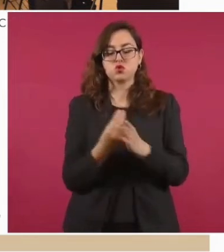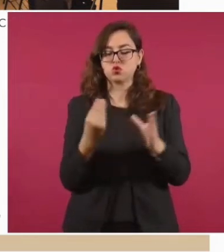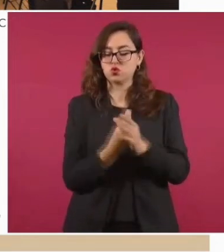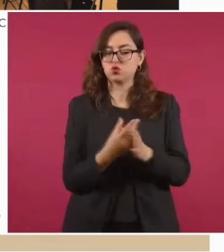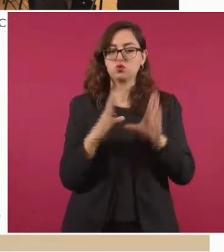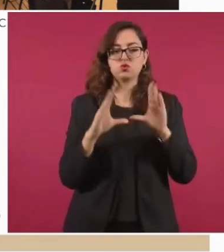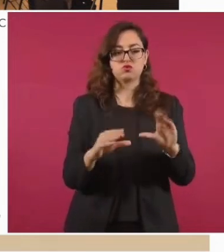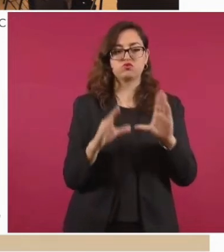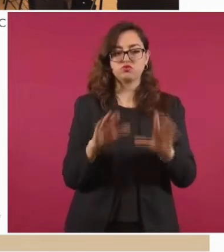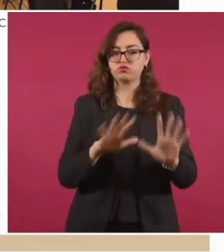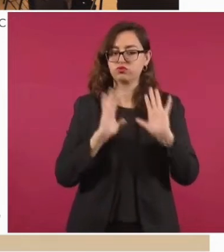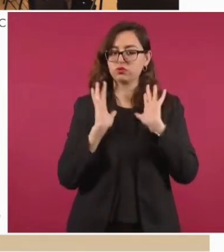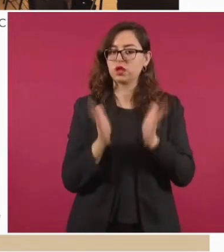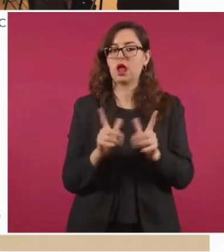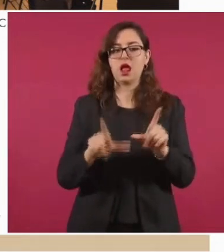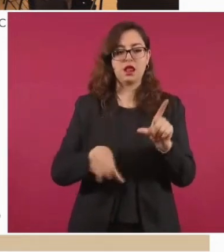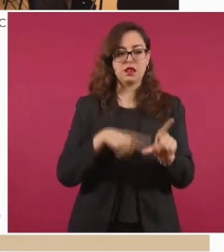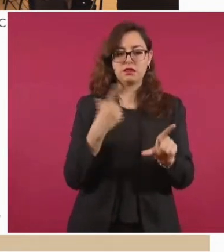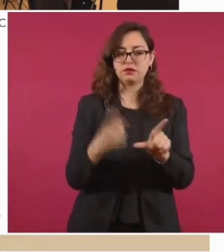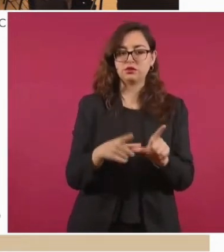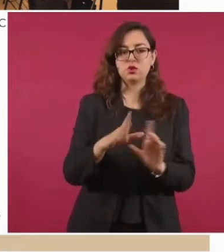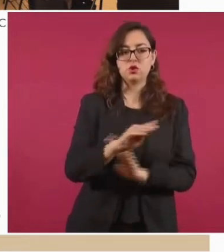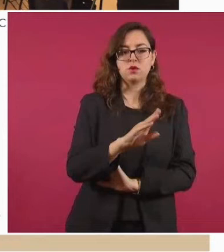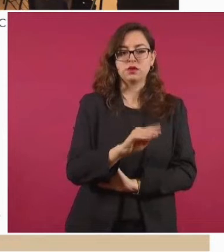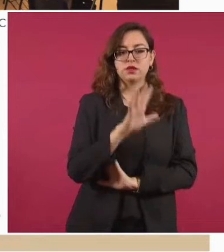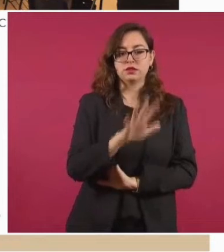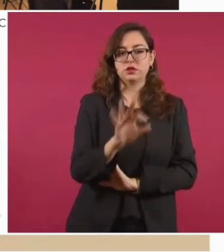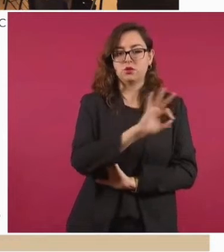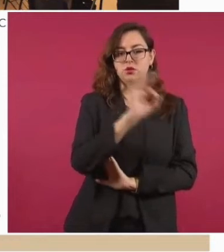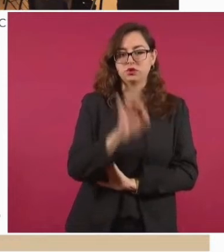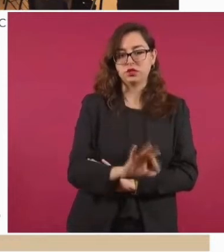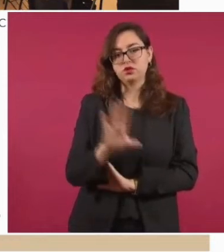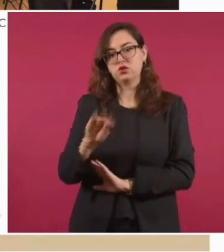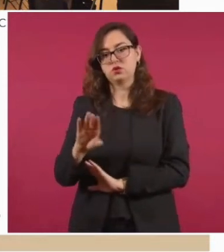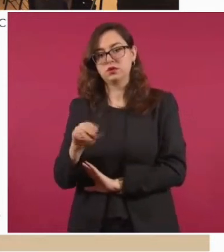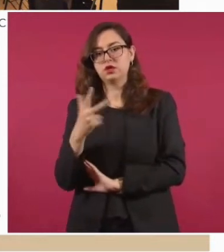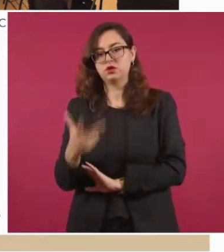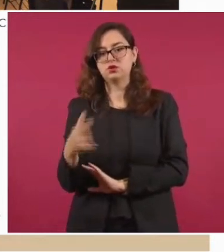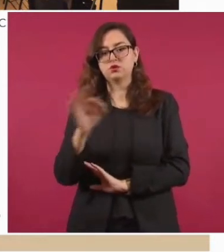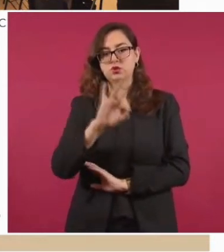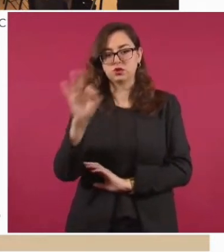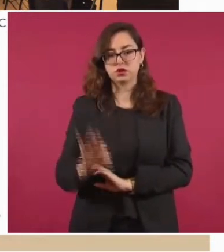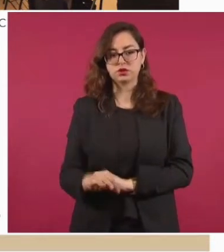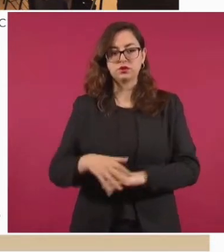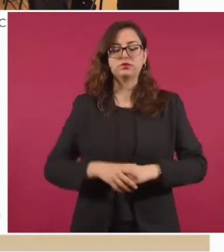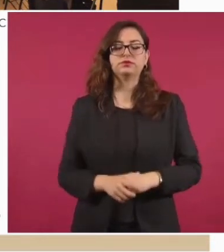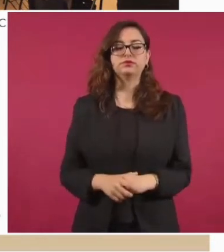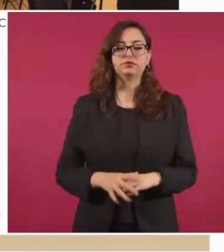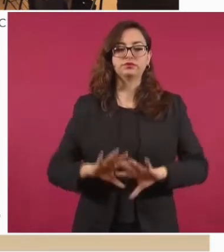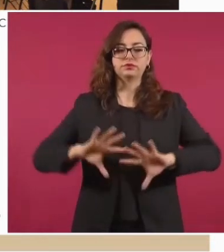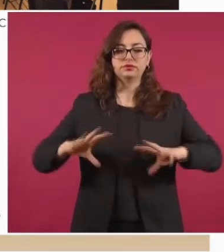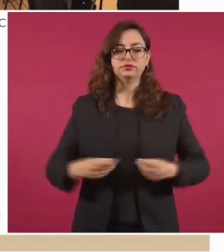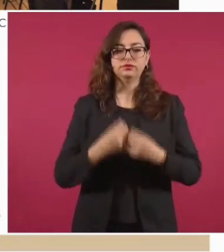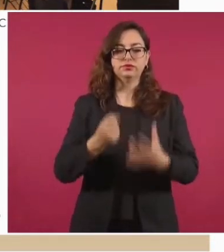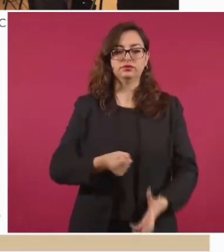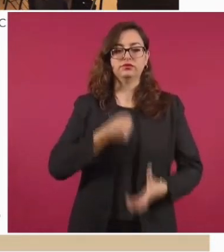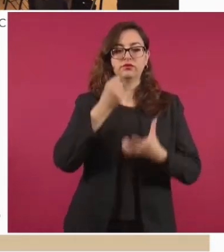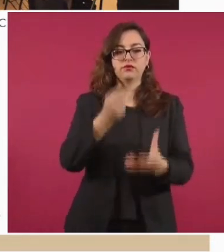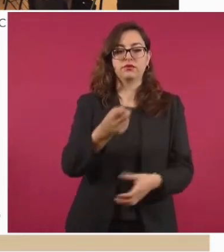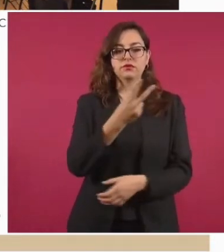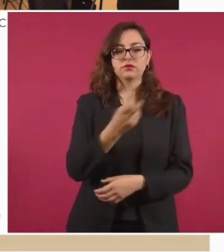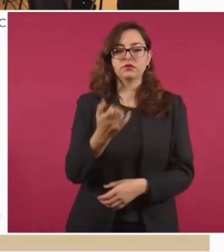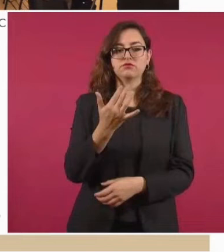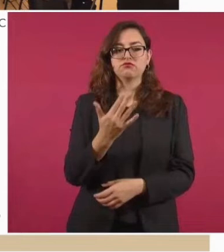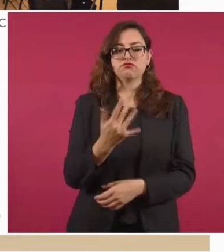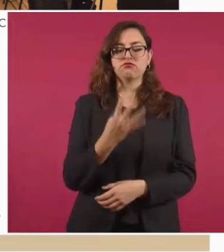concluyendo al 99.5% en hospitales y 98% en centros de salud. Se han invertido un total de 254 millones